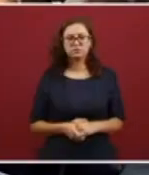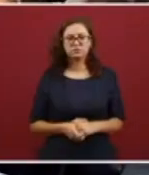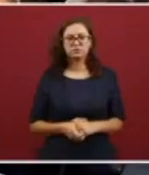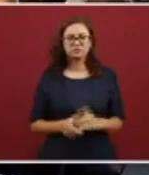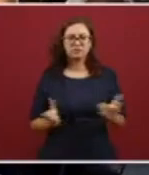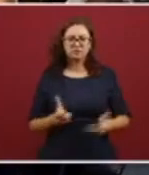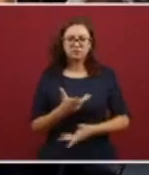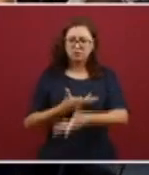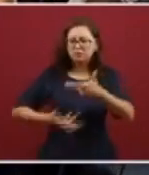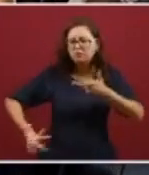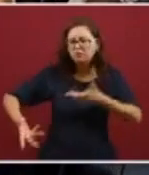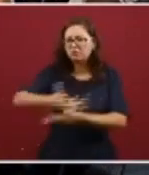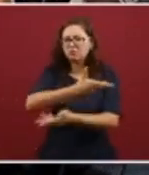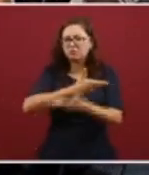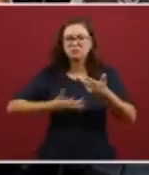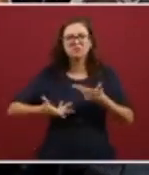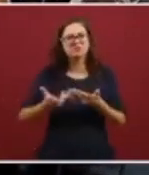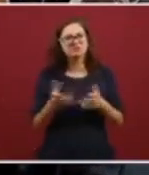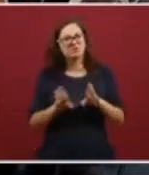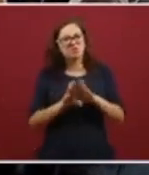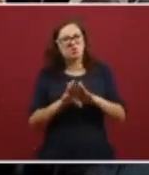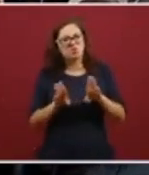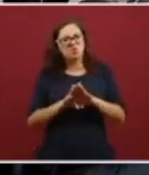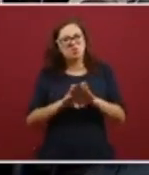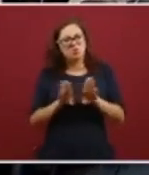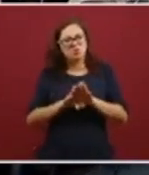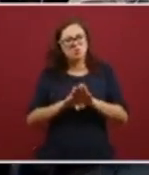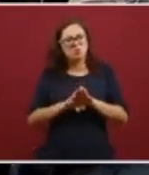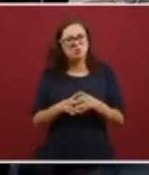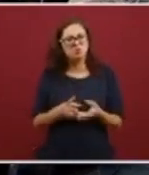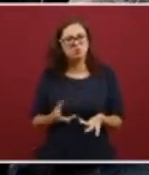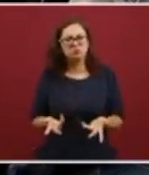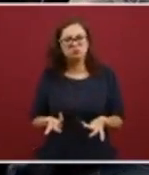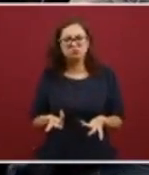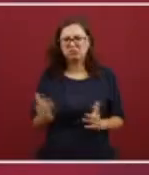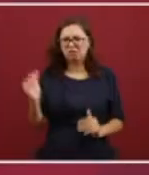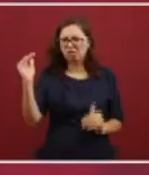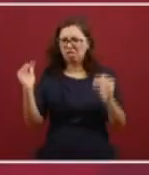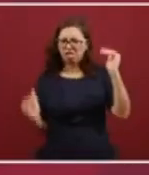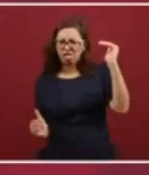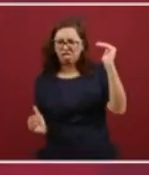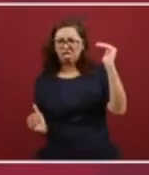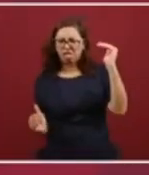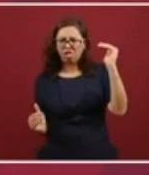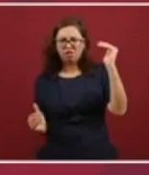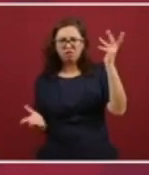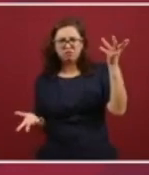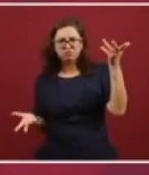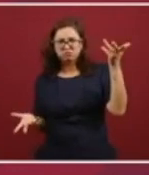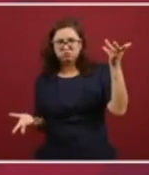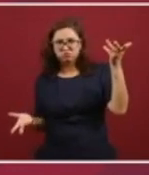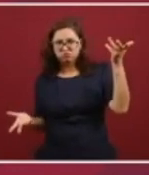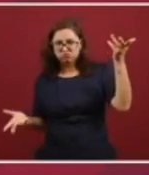convivir así en una sociedad tan desigual?